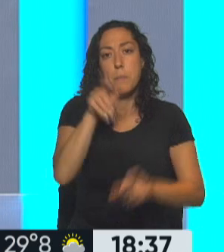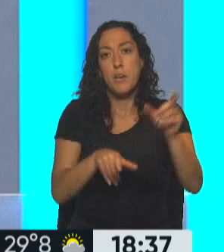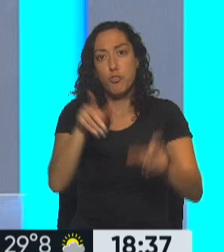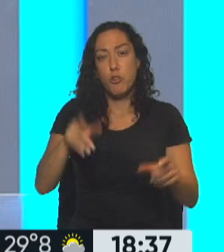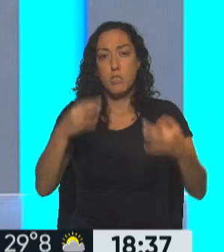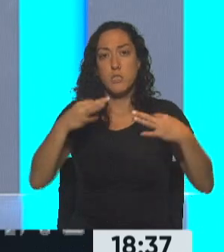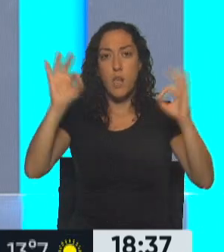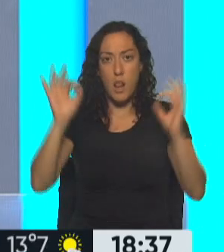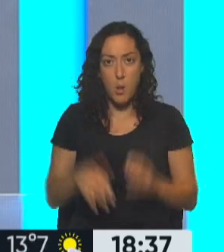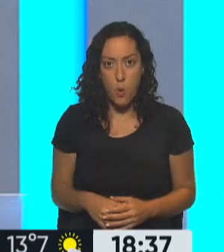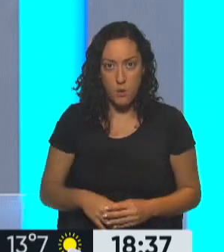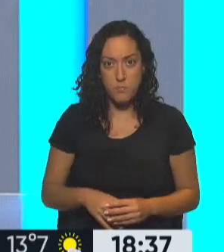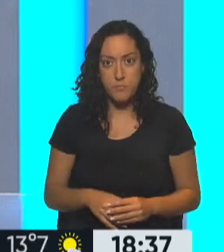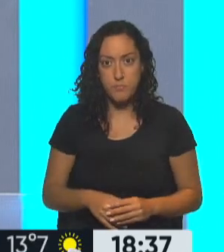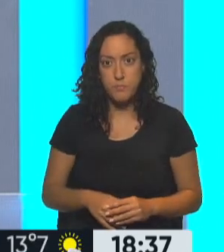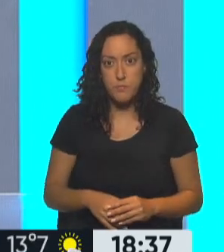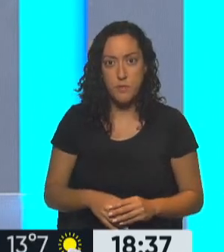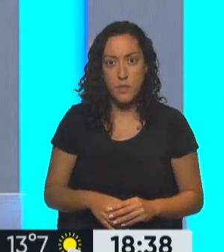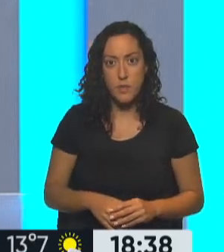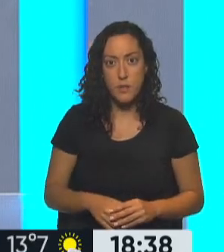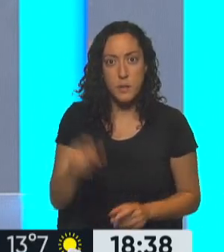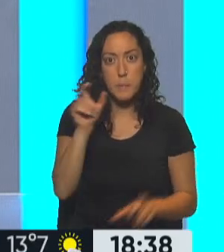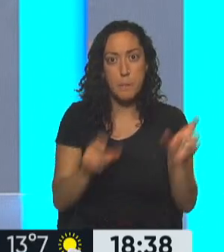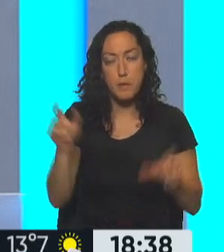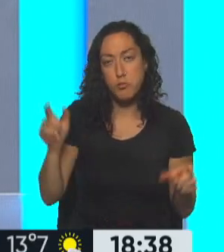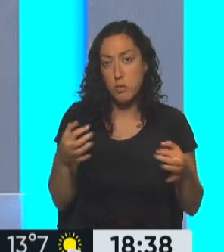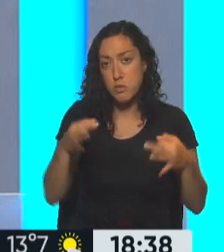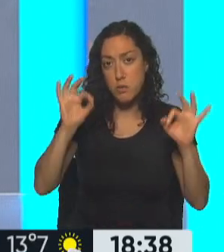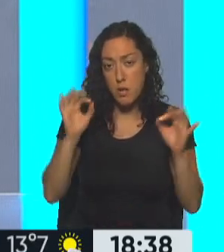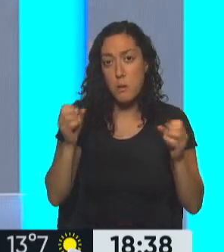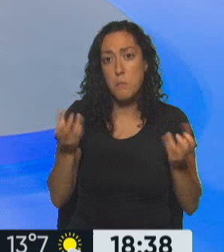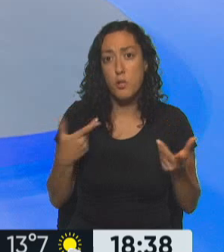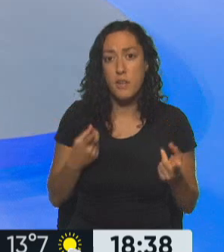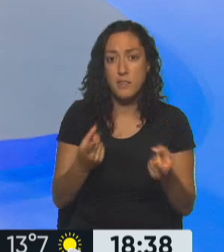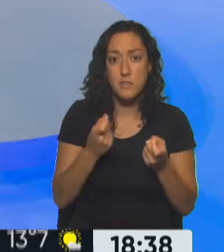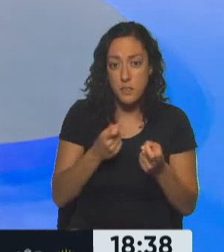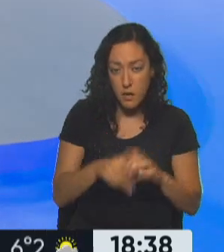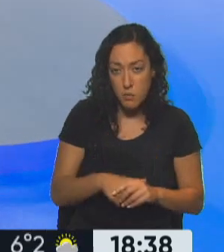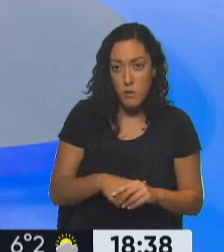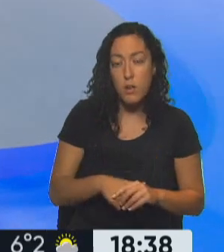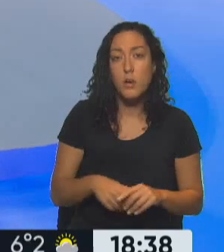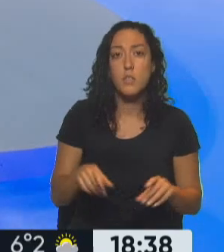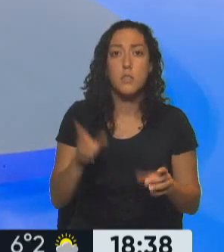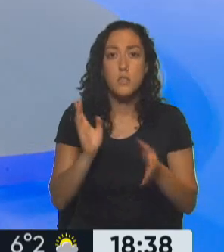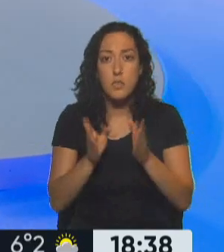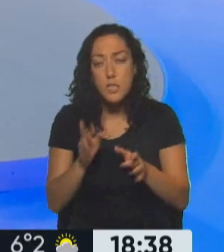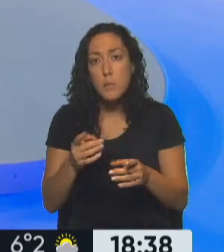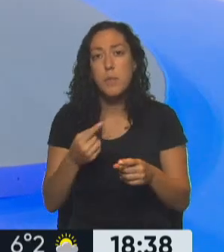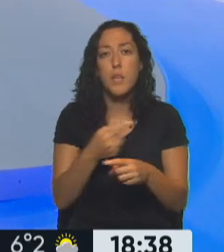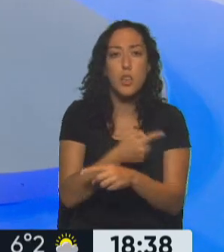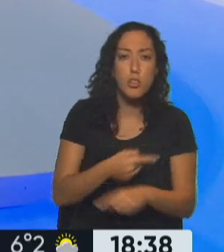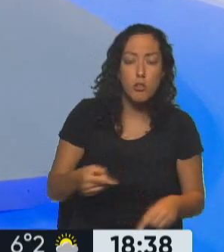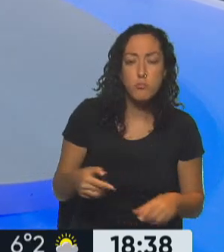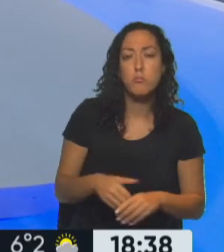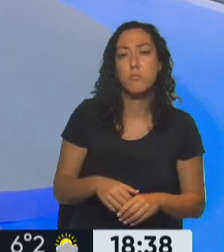sobrevivientes, porque Y a los sobrevivientes. se necesita un paliativo y hay un montón de